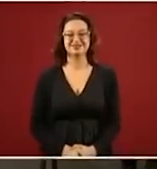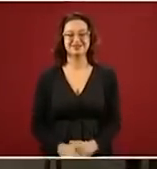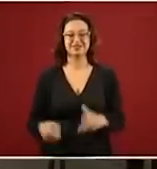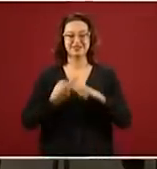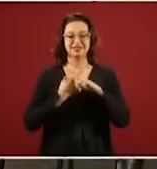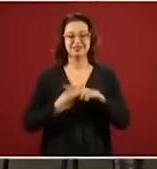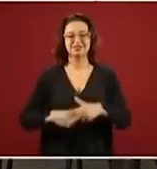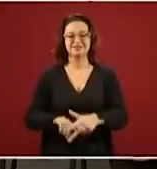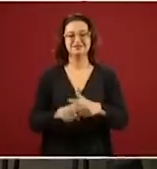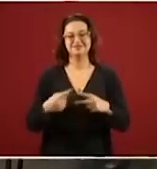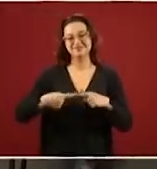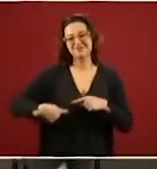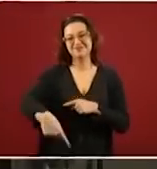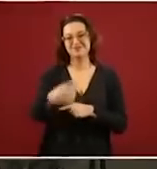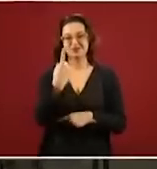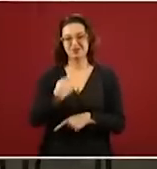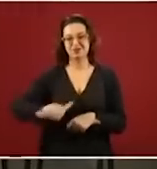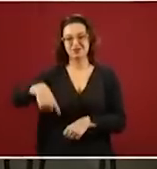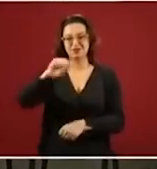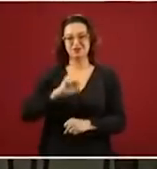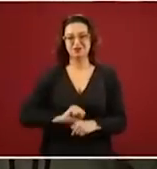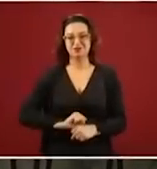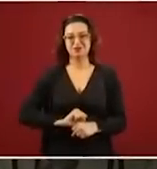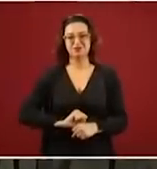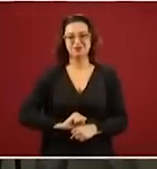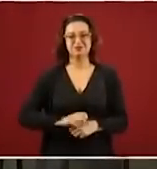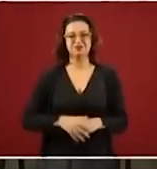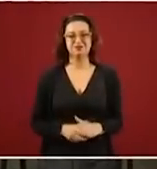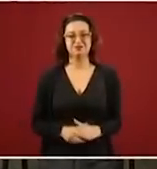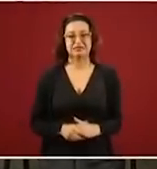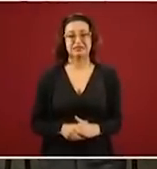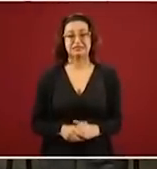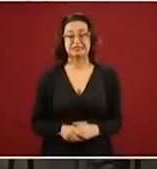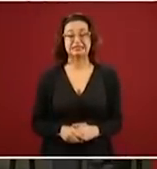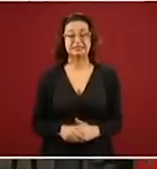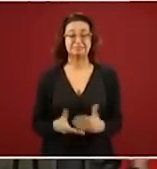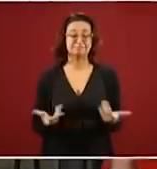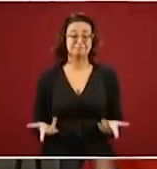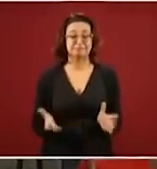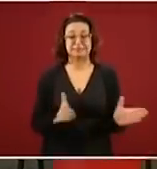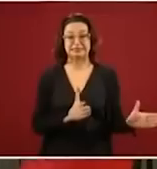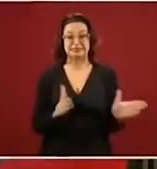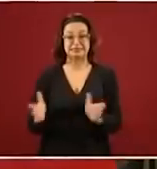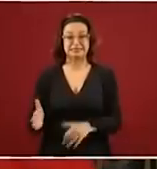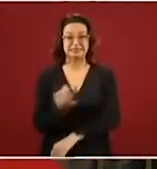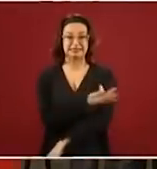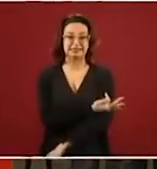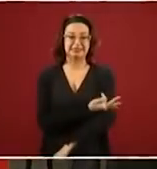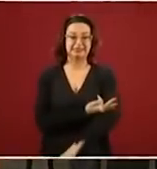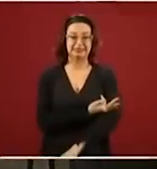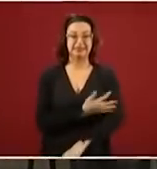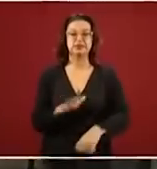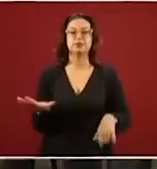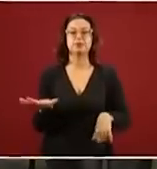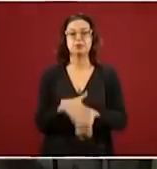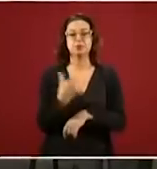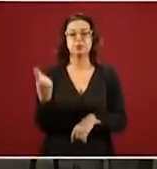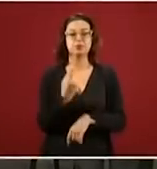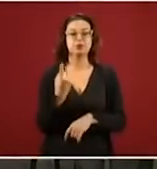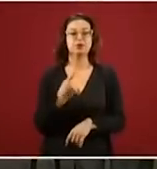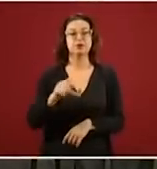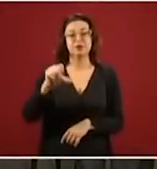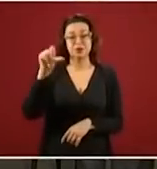semana y este con un poco de demora porque se trataron muchos